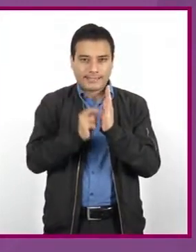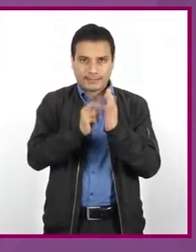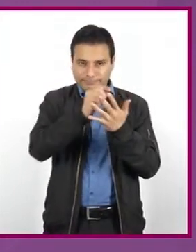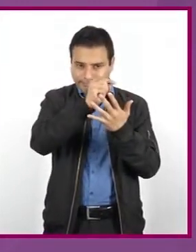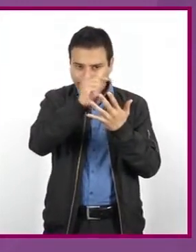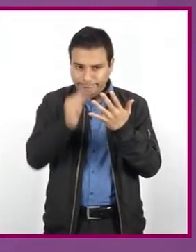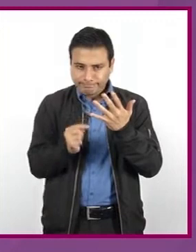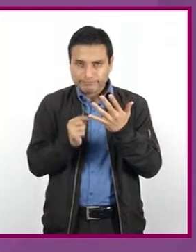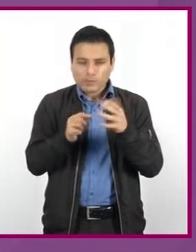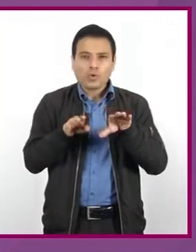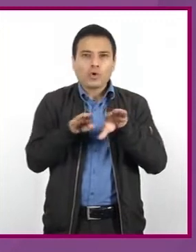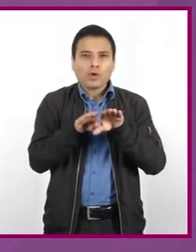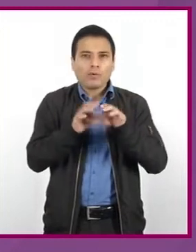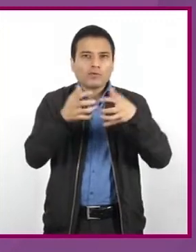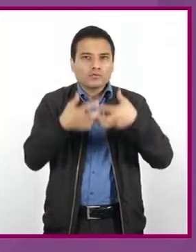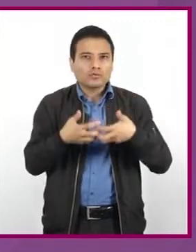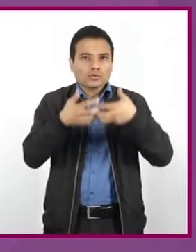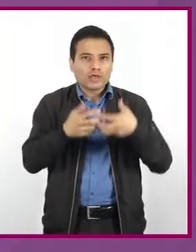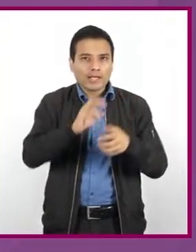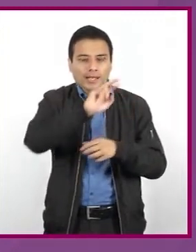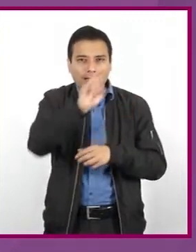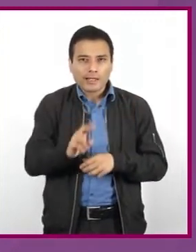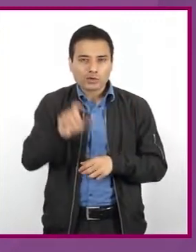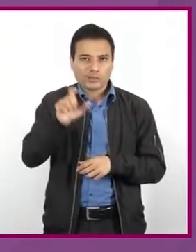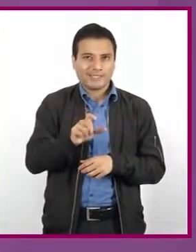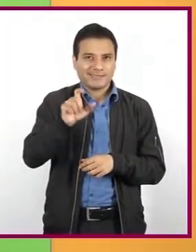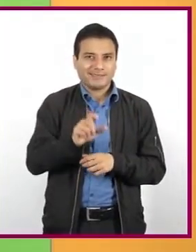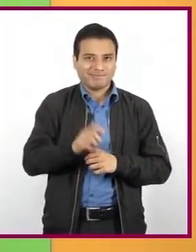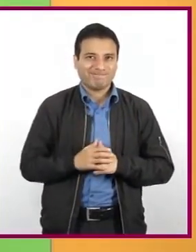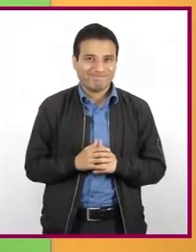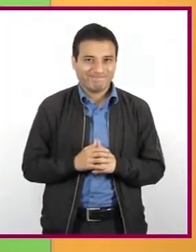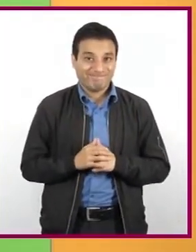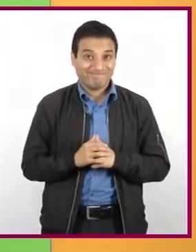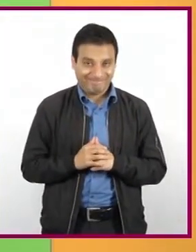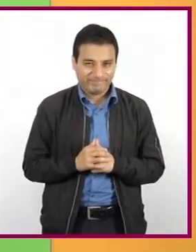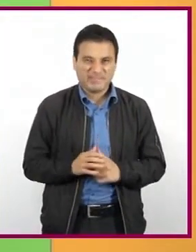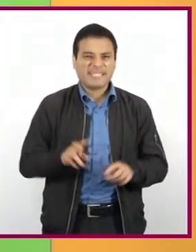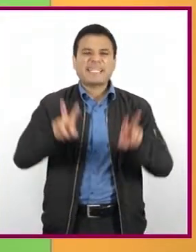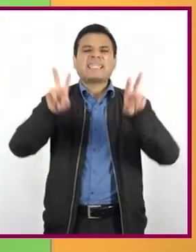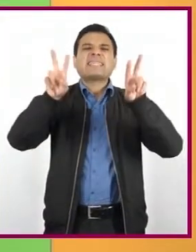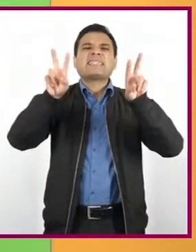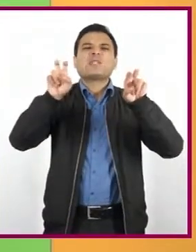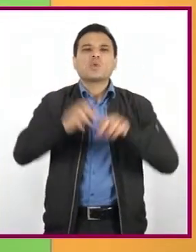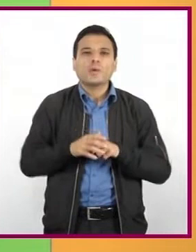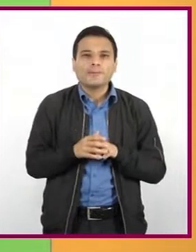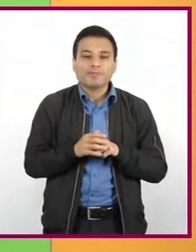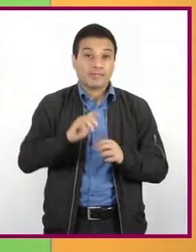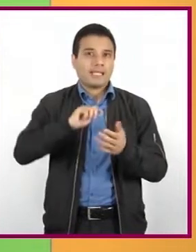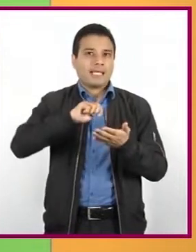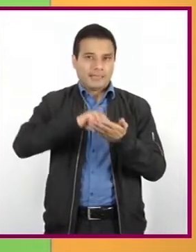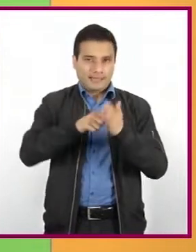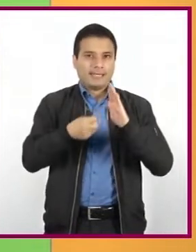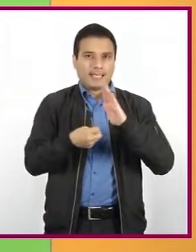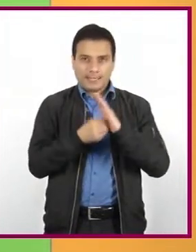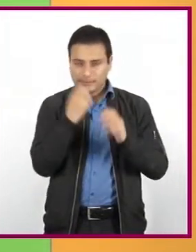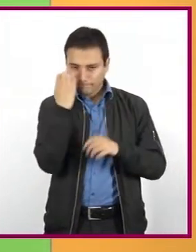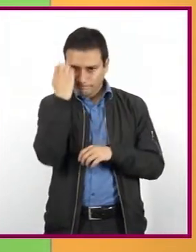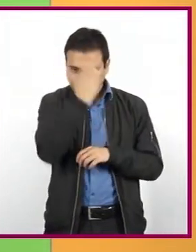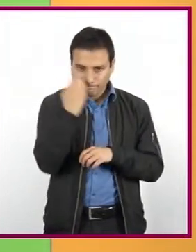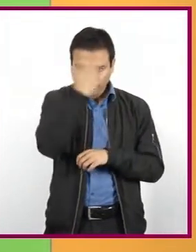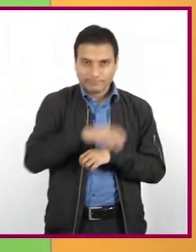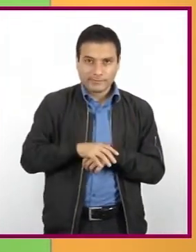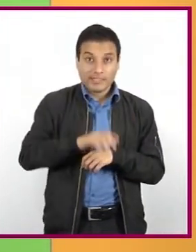la utilización de los rayos X en el campo de la medicina. Y el título es Técnicas de diagnóstico, rayos